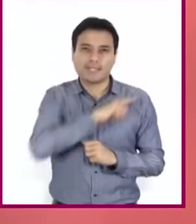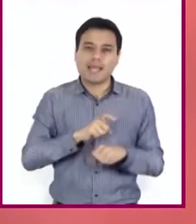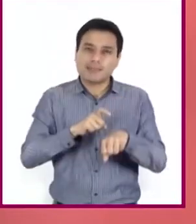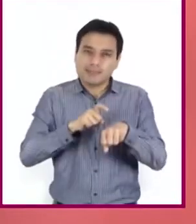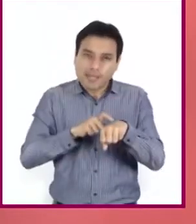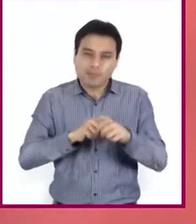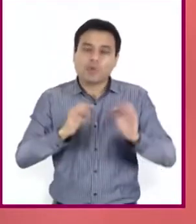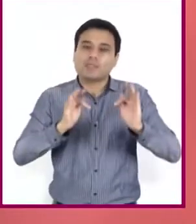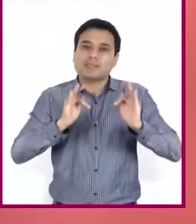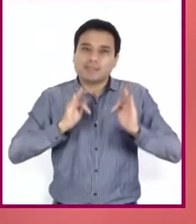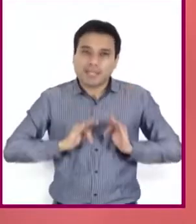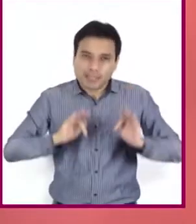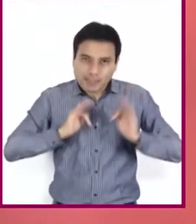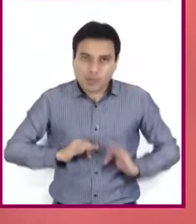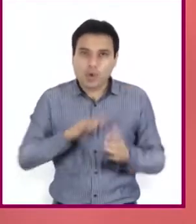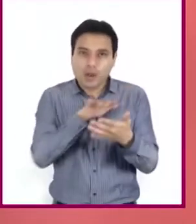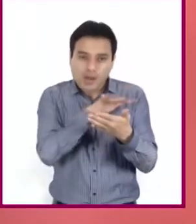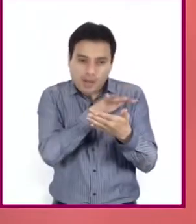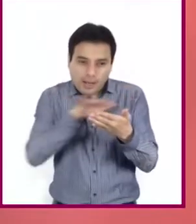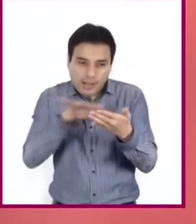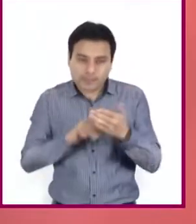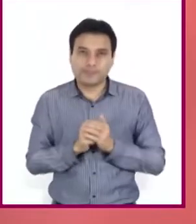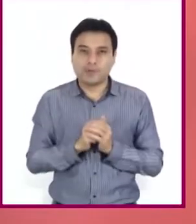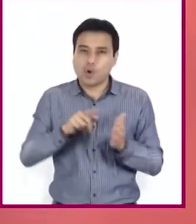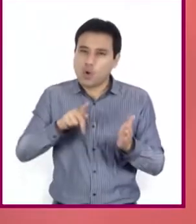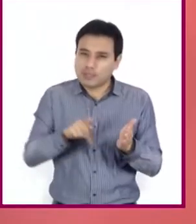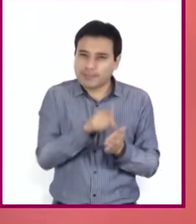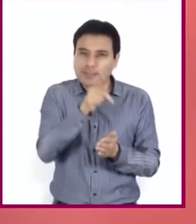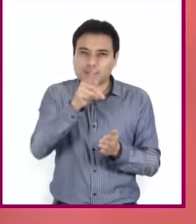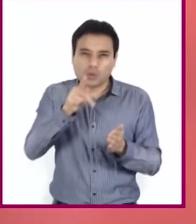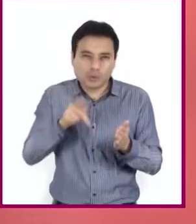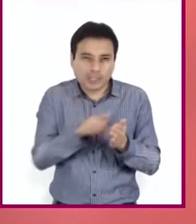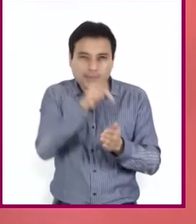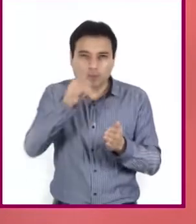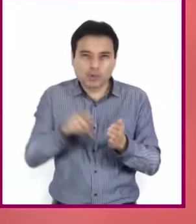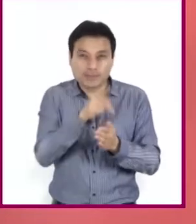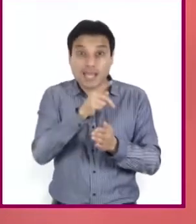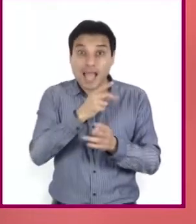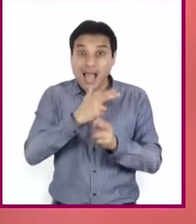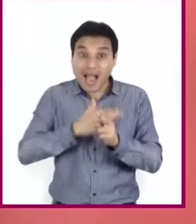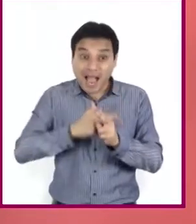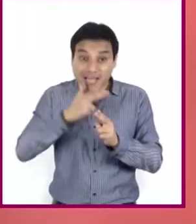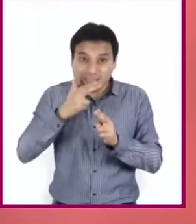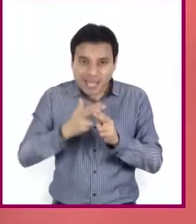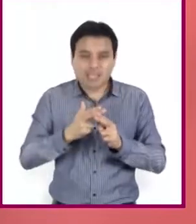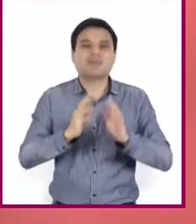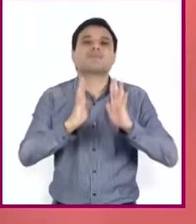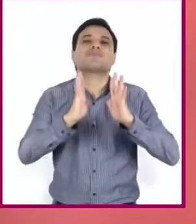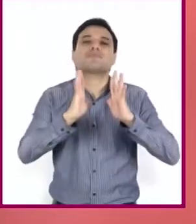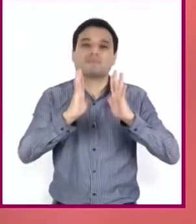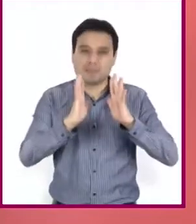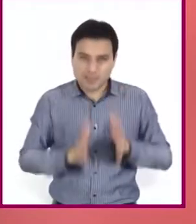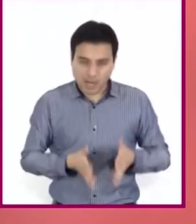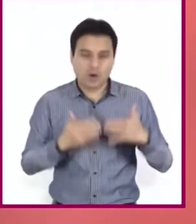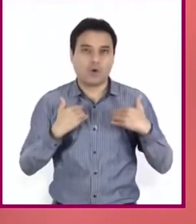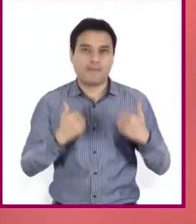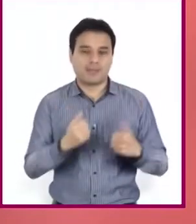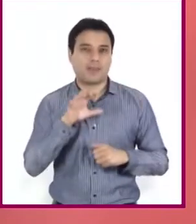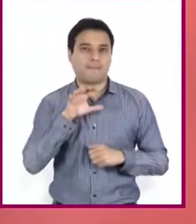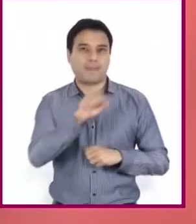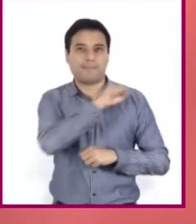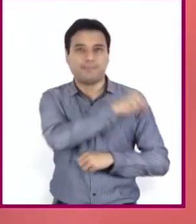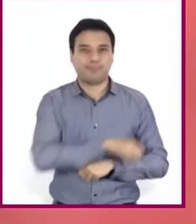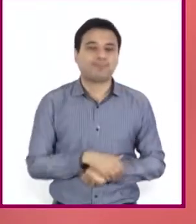para leer cuantas veces sea necesario hasta comprobar que comprenden por completo el texto.